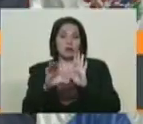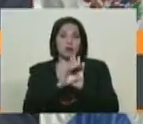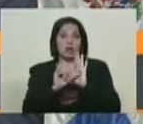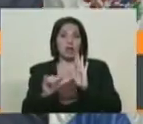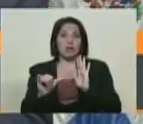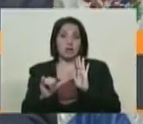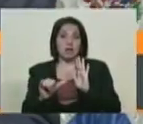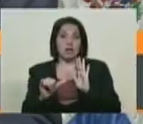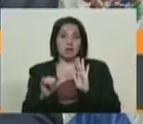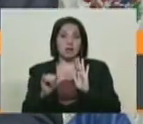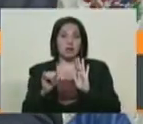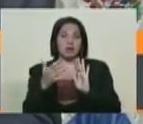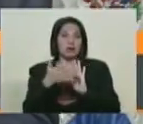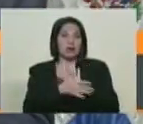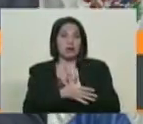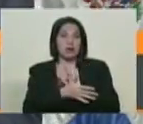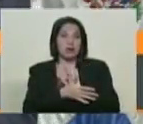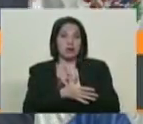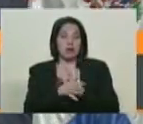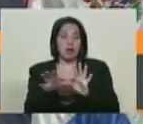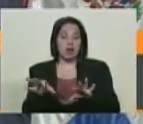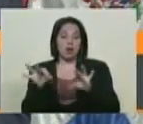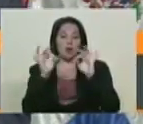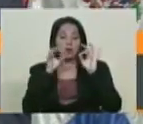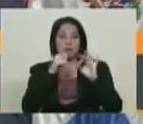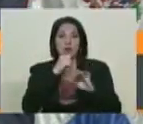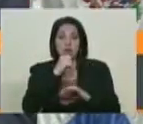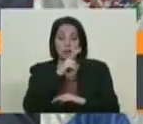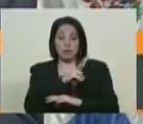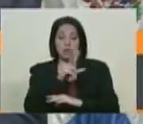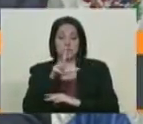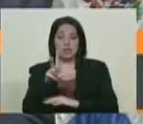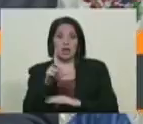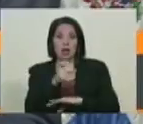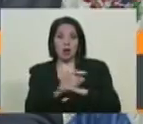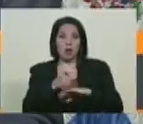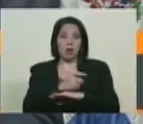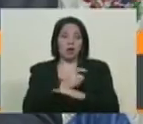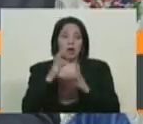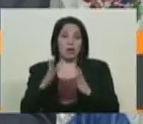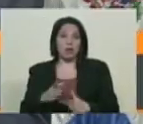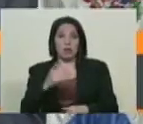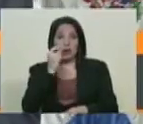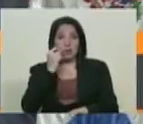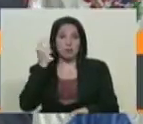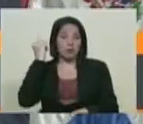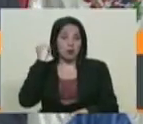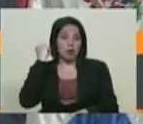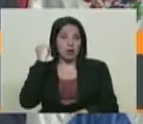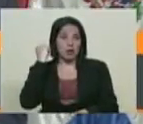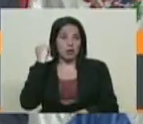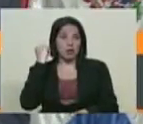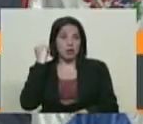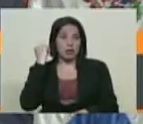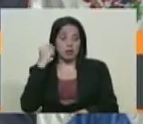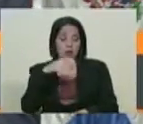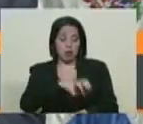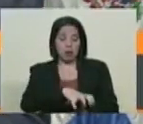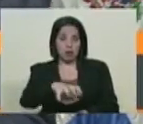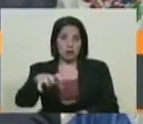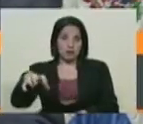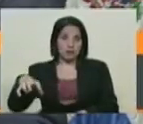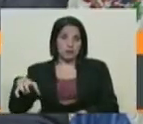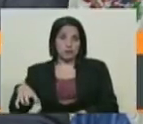año 2017. Escogimos a nuestros 23 gobernadoras y gobernadores de estado el